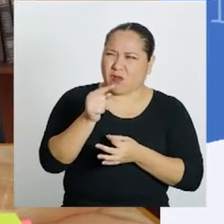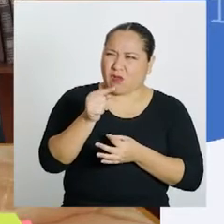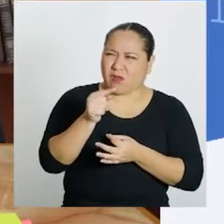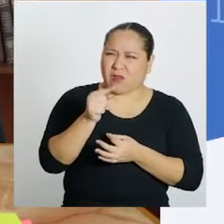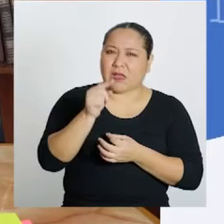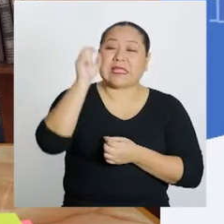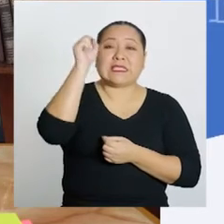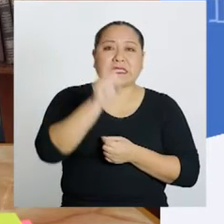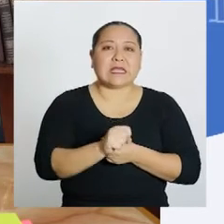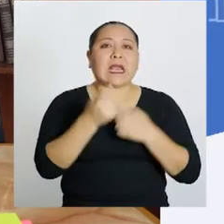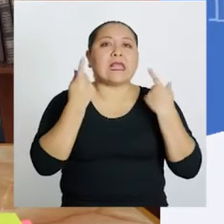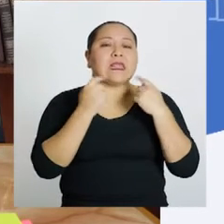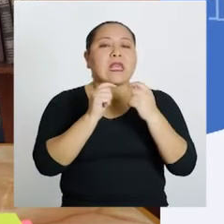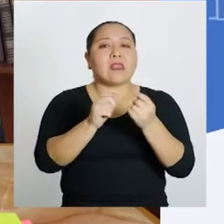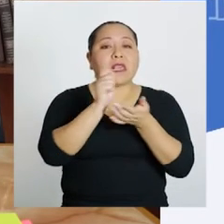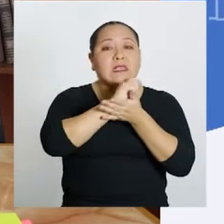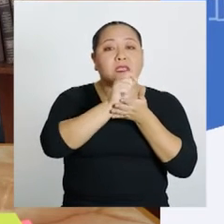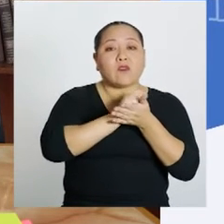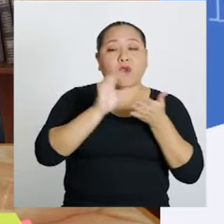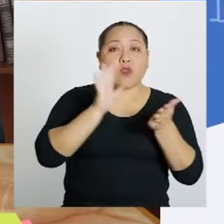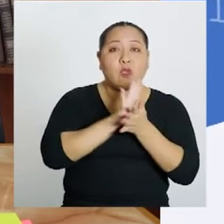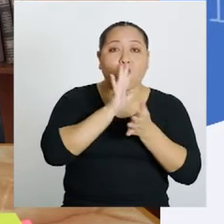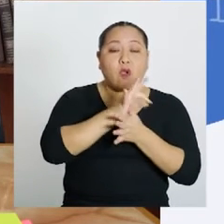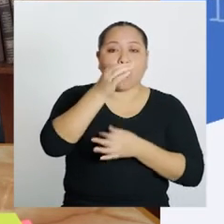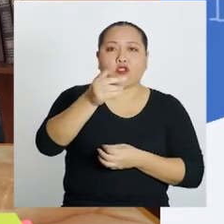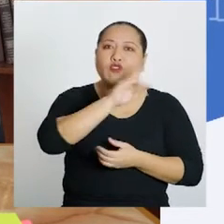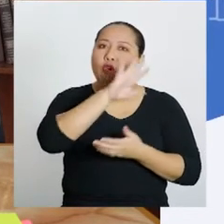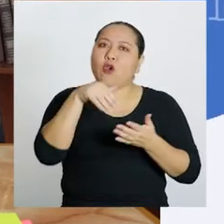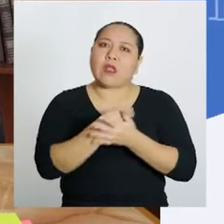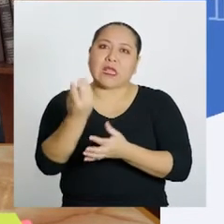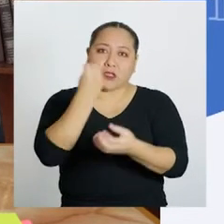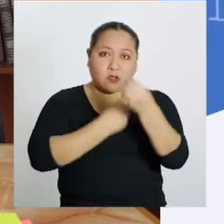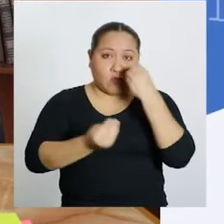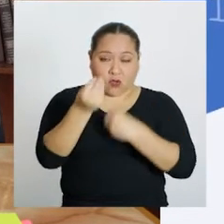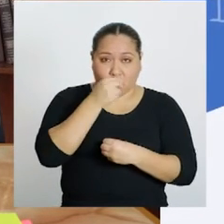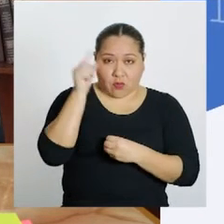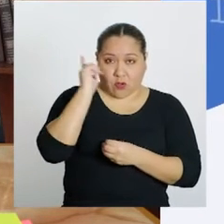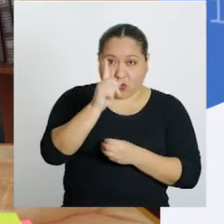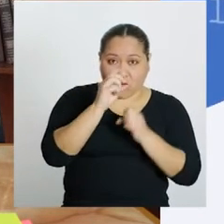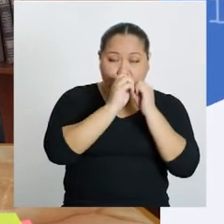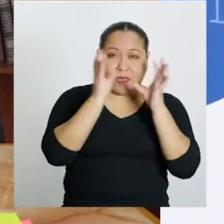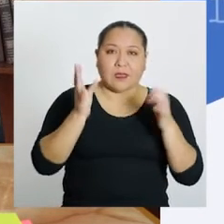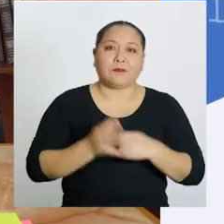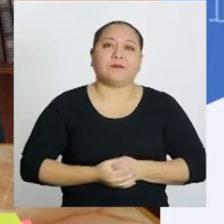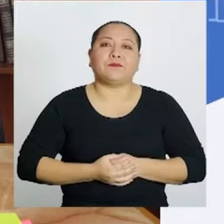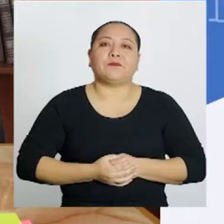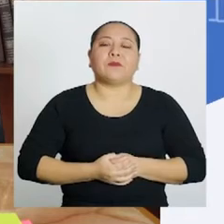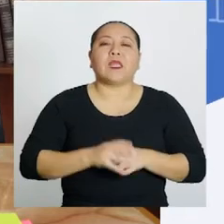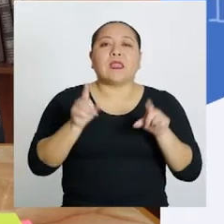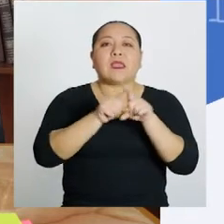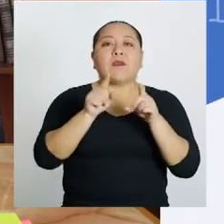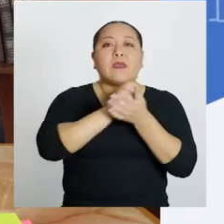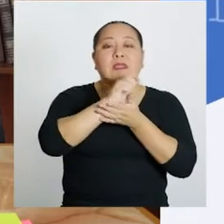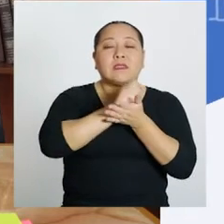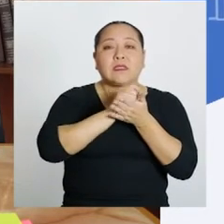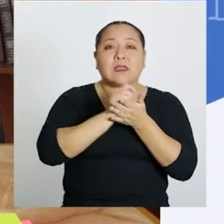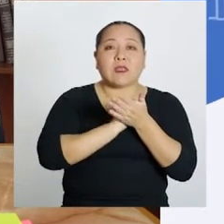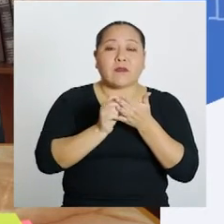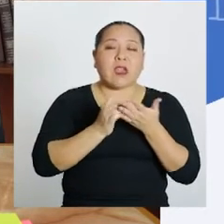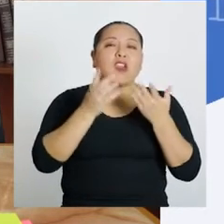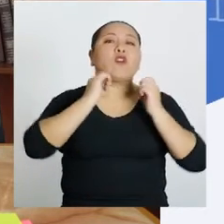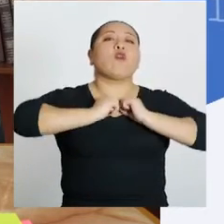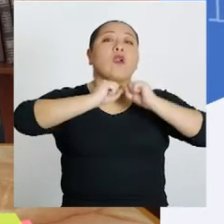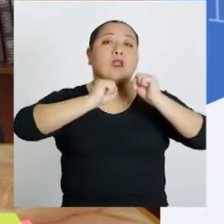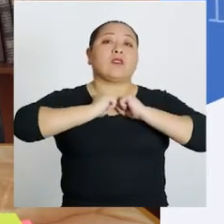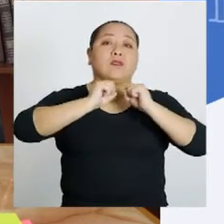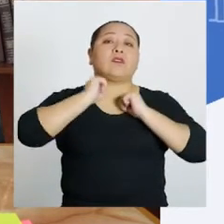Claro, intenta anotar en una hoja todos los alimentos que consumes en un día. También anota las actividades